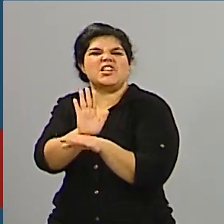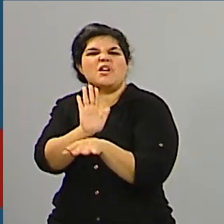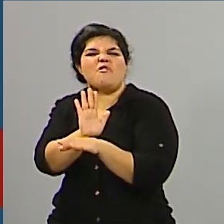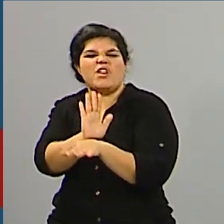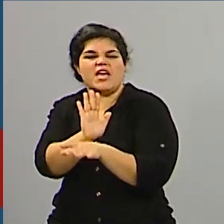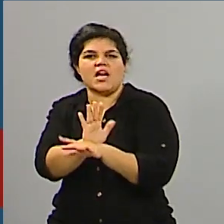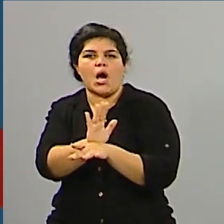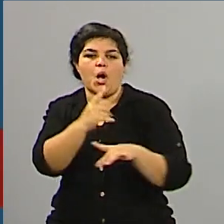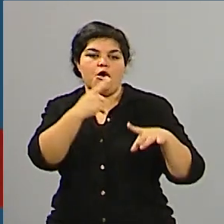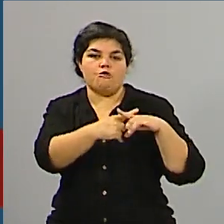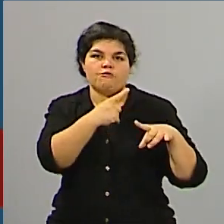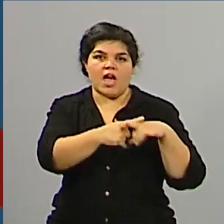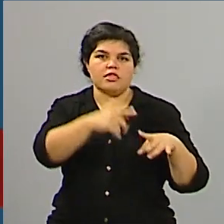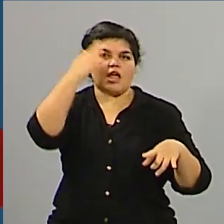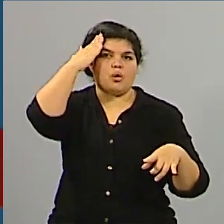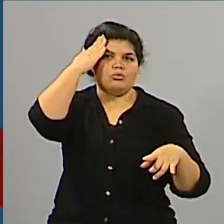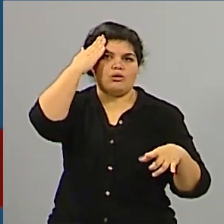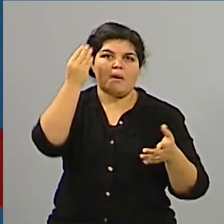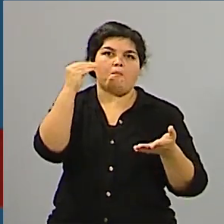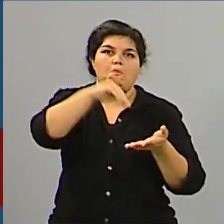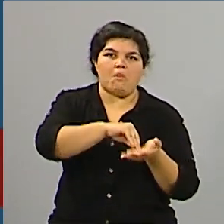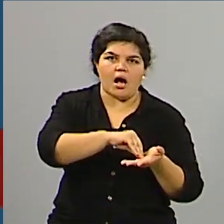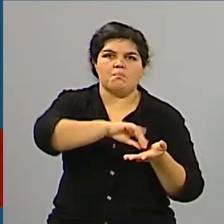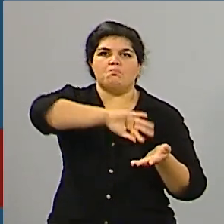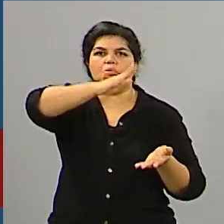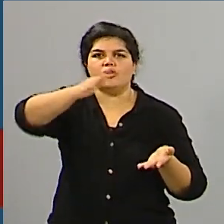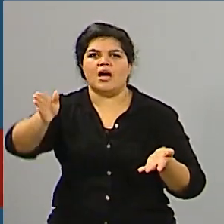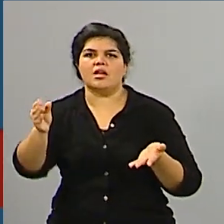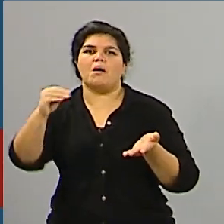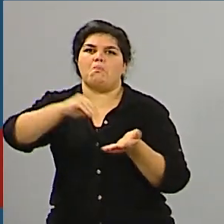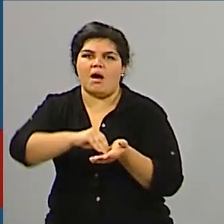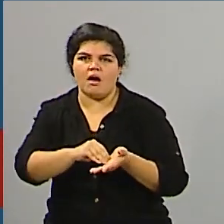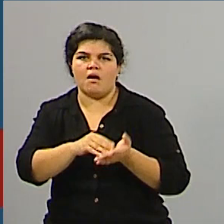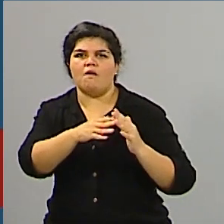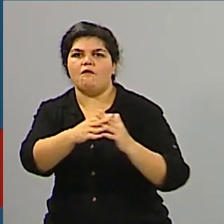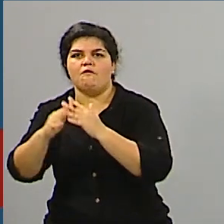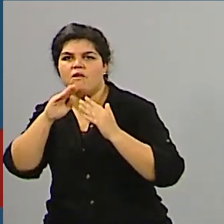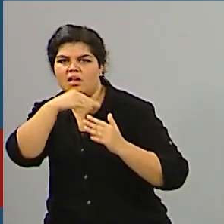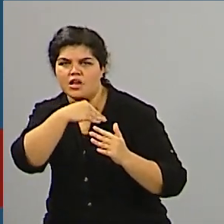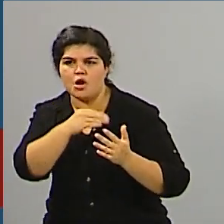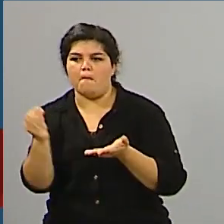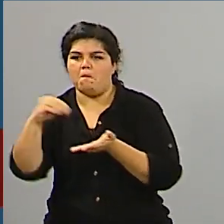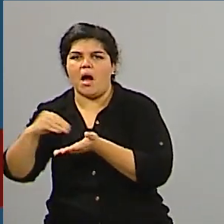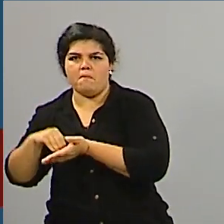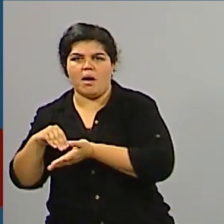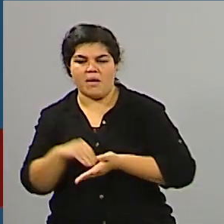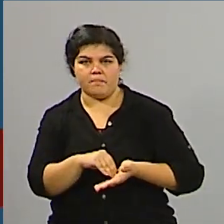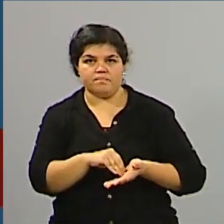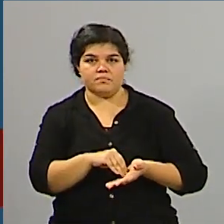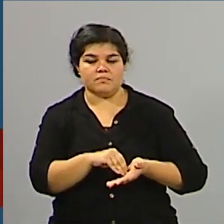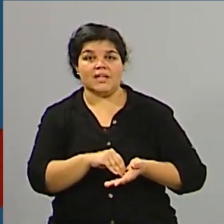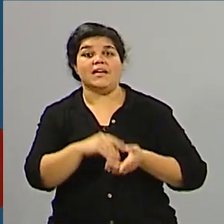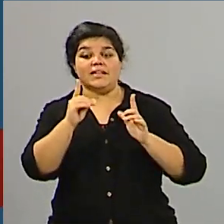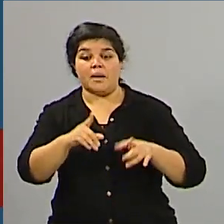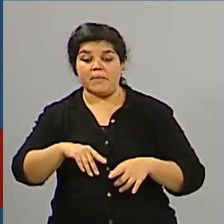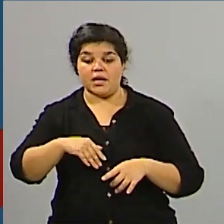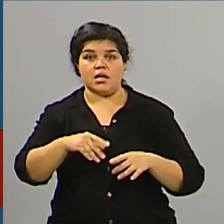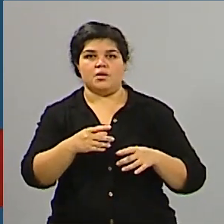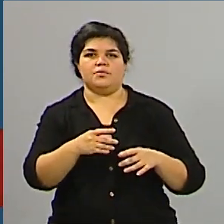la hotelería y en general en el sector turístico. Mira, el previaje se fue puliendo, obviamente que los primeros tuvieron